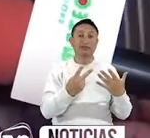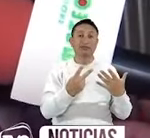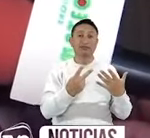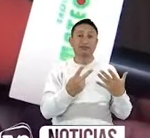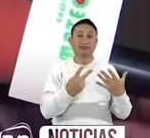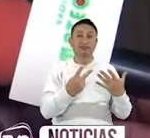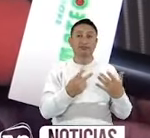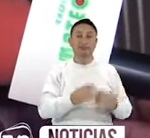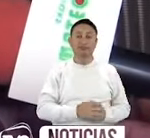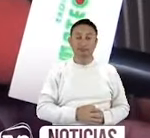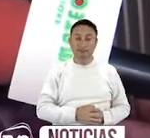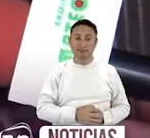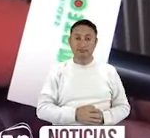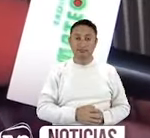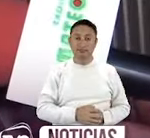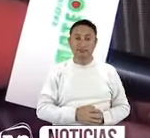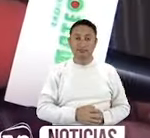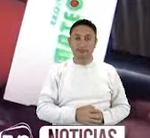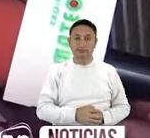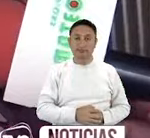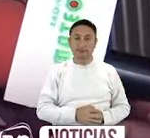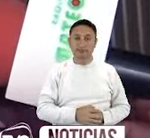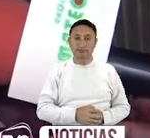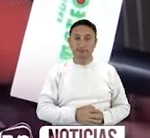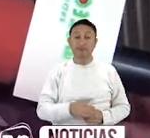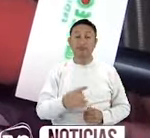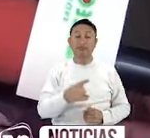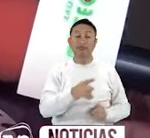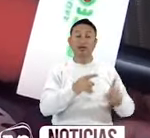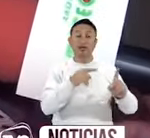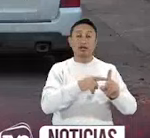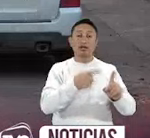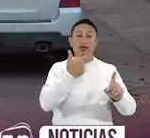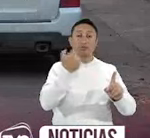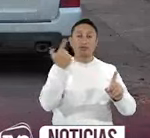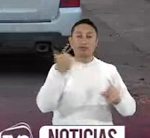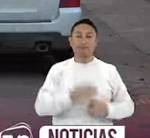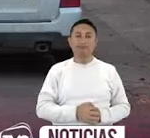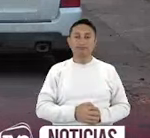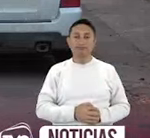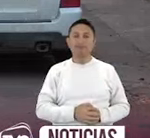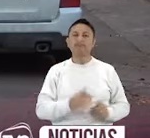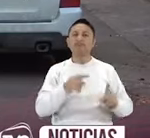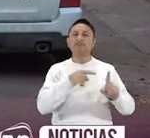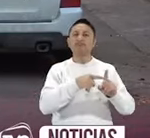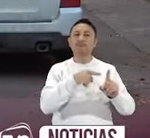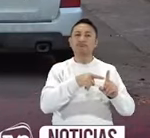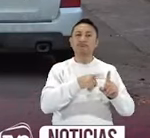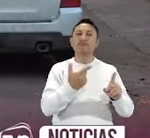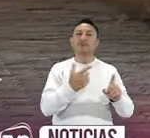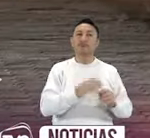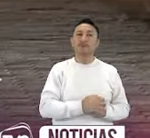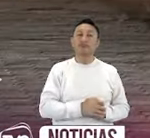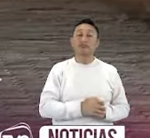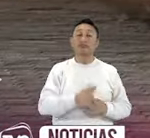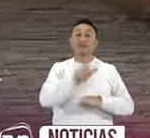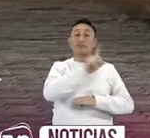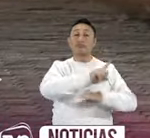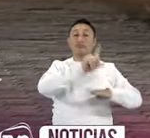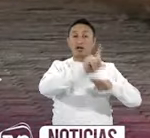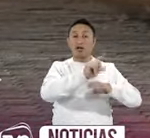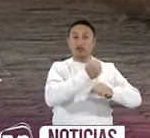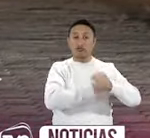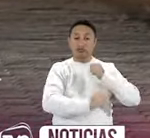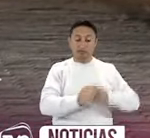fueron impactados en la humanidad de este ciudadano. El fallecido era oriundo del Lago Agrio. Las autoridades